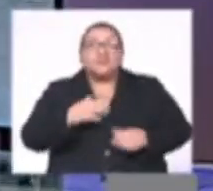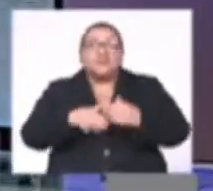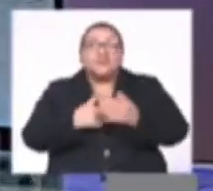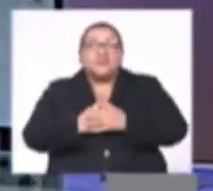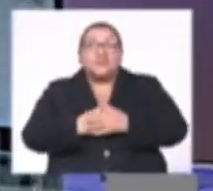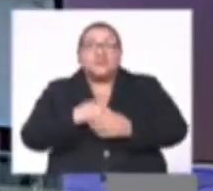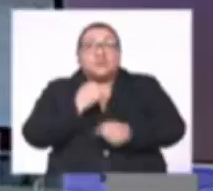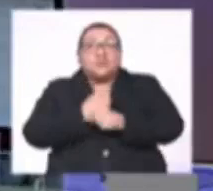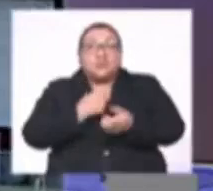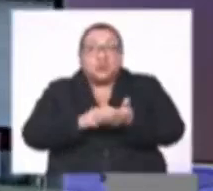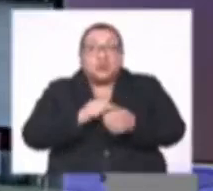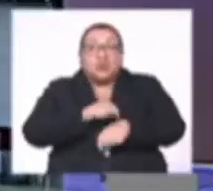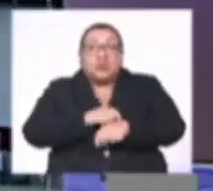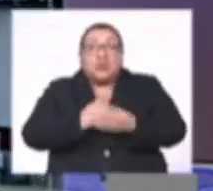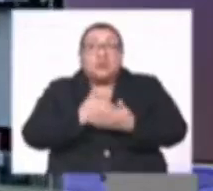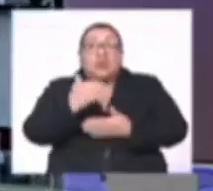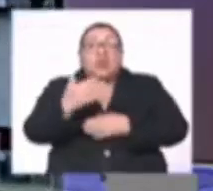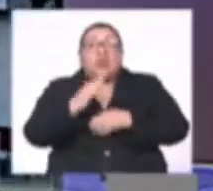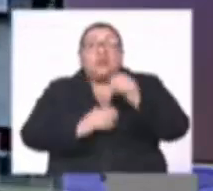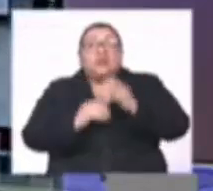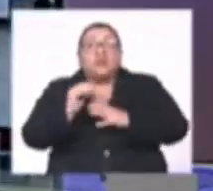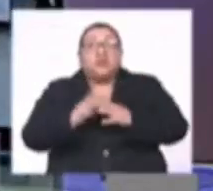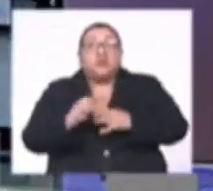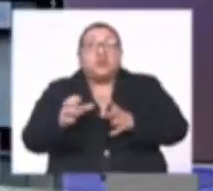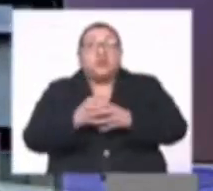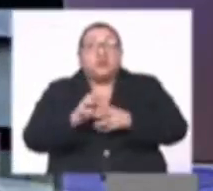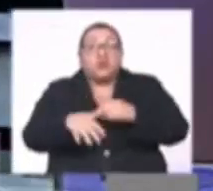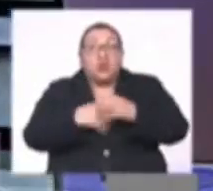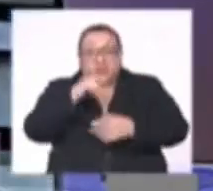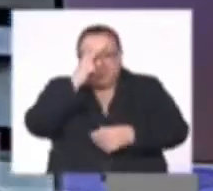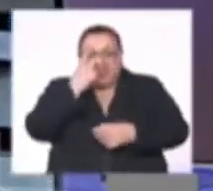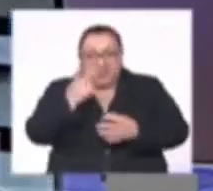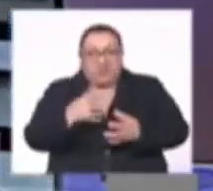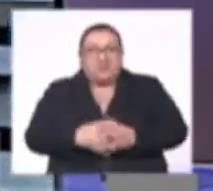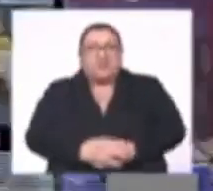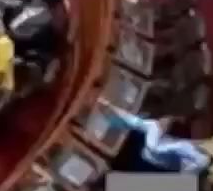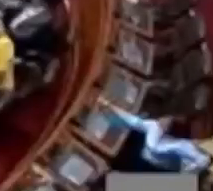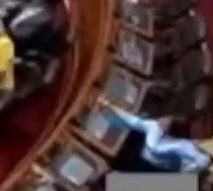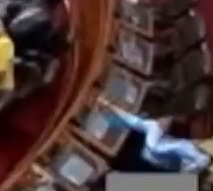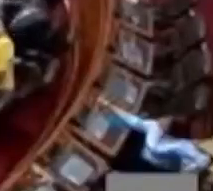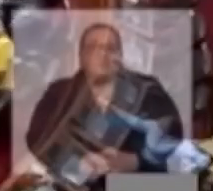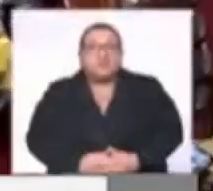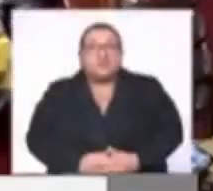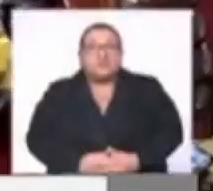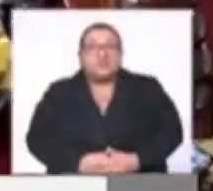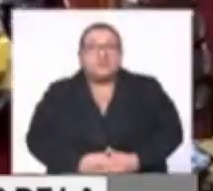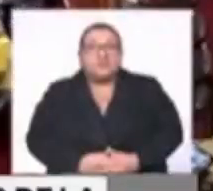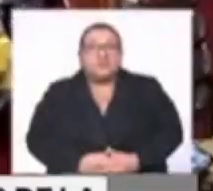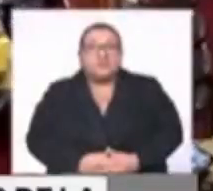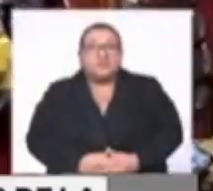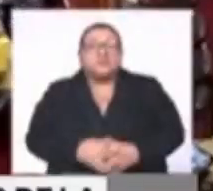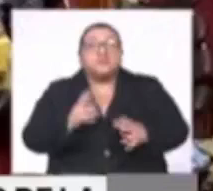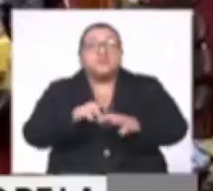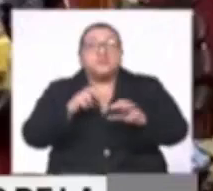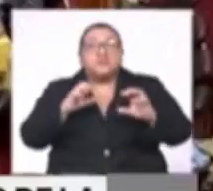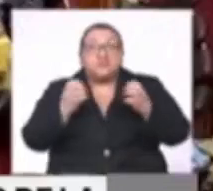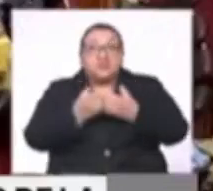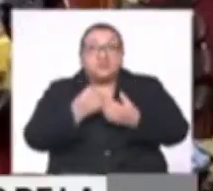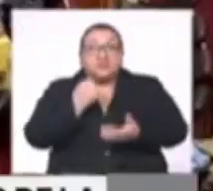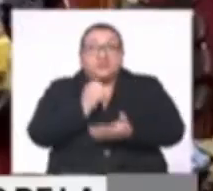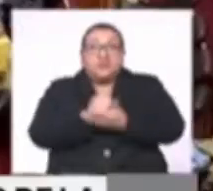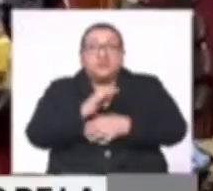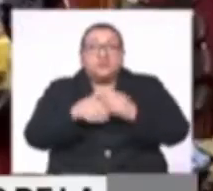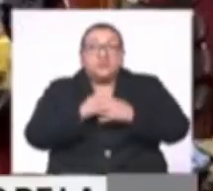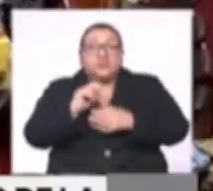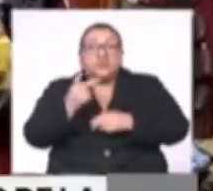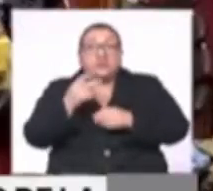mantenimiento sostenible de la infraestructura de riego en todo el país. Veamos. El Pleno del Congreso aprobó y exoneró